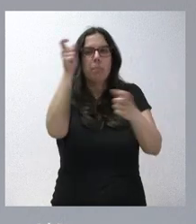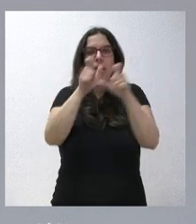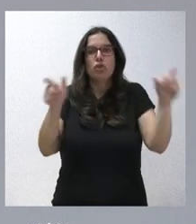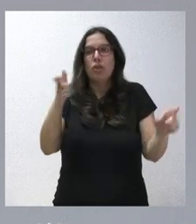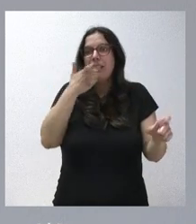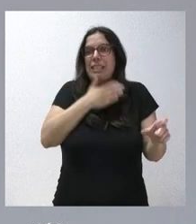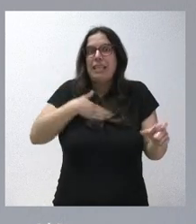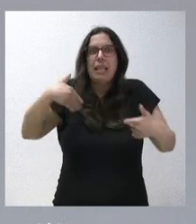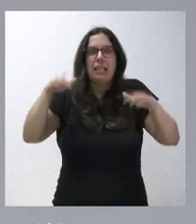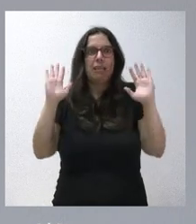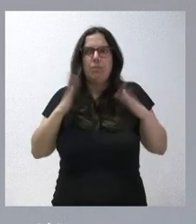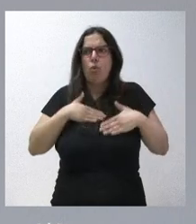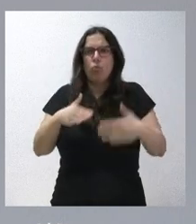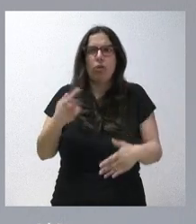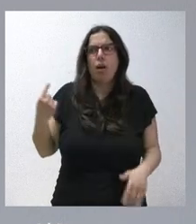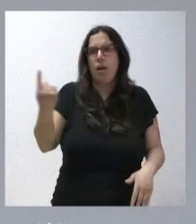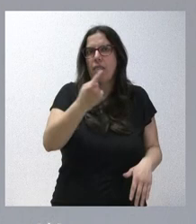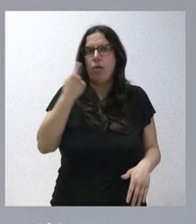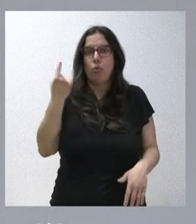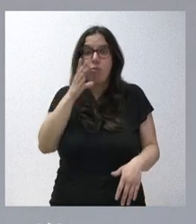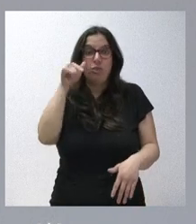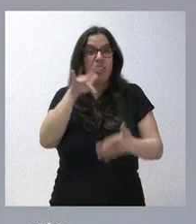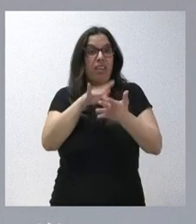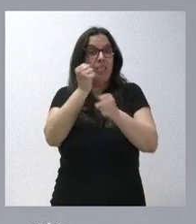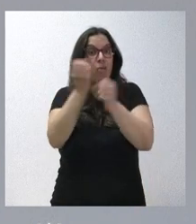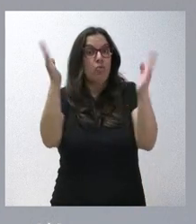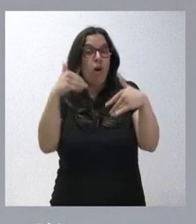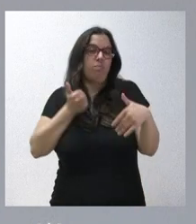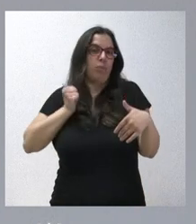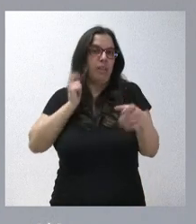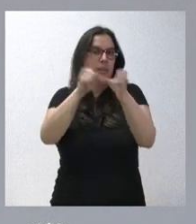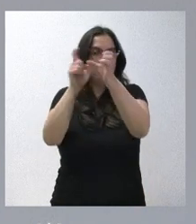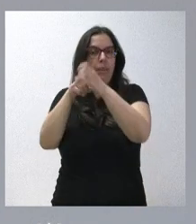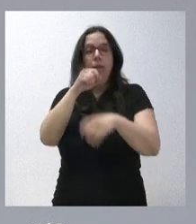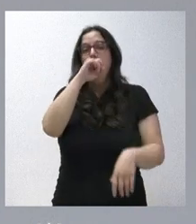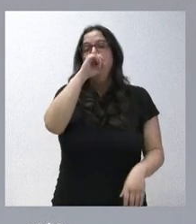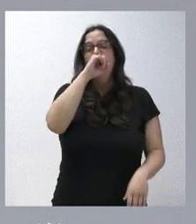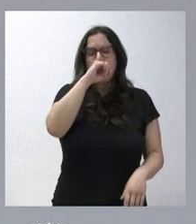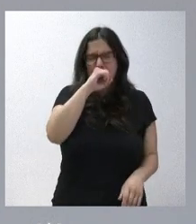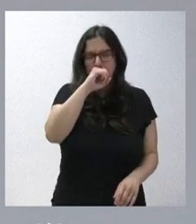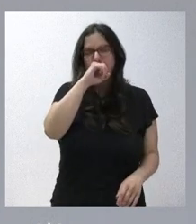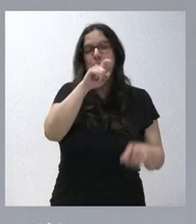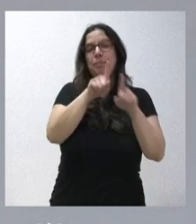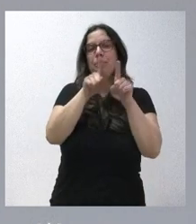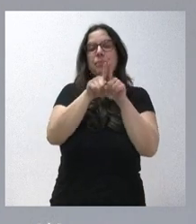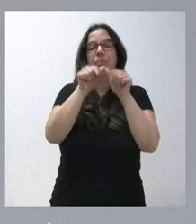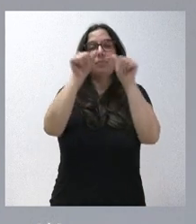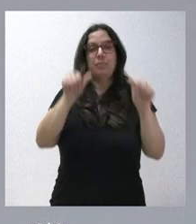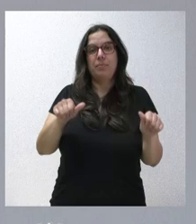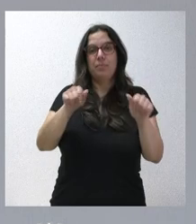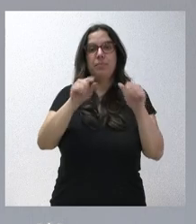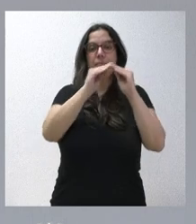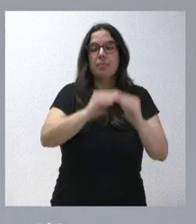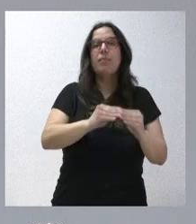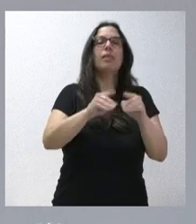voluntariamente la ciudadanía que ese día no trabaja pues pueda acudir ya sea a través de la instalación de las